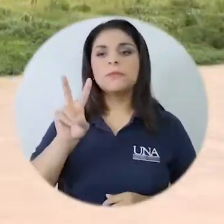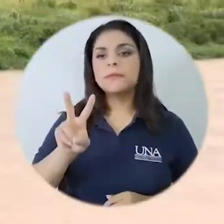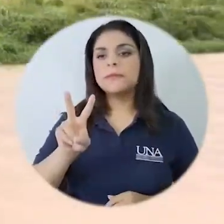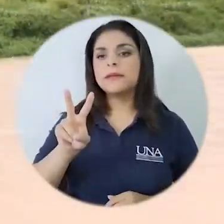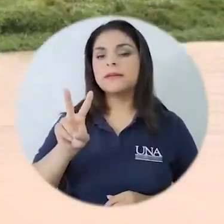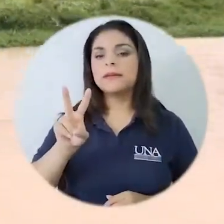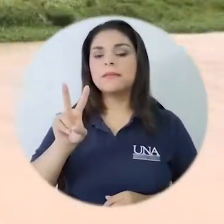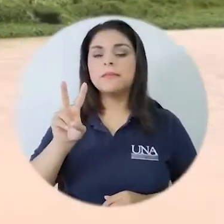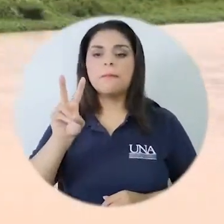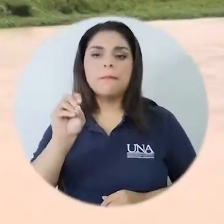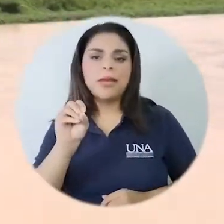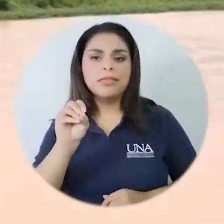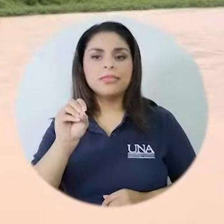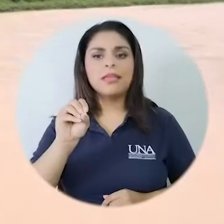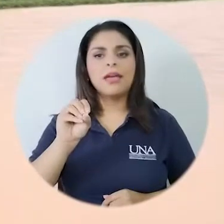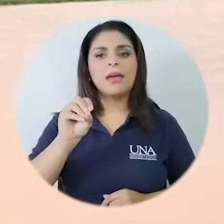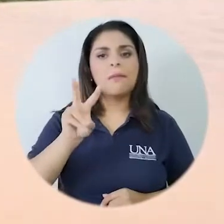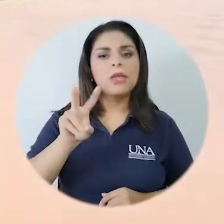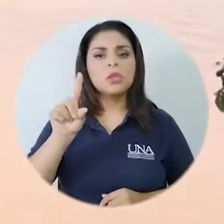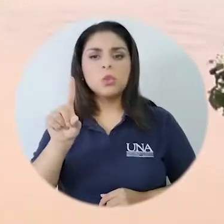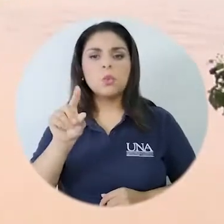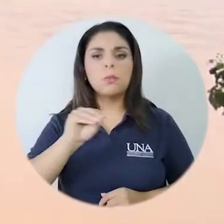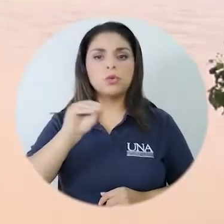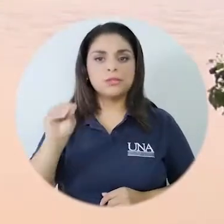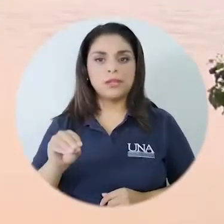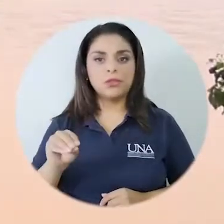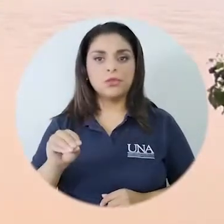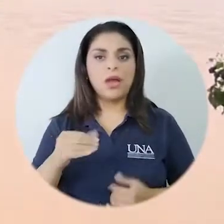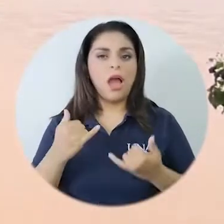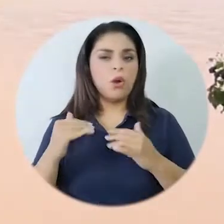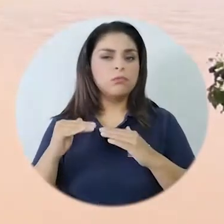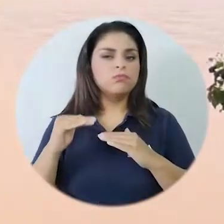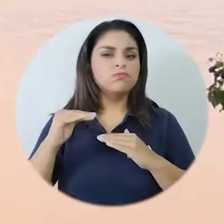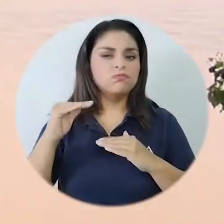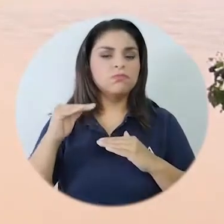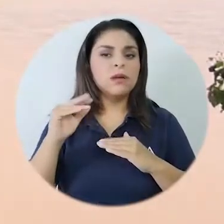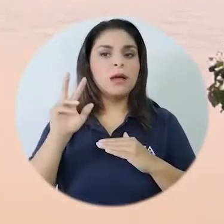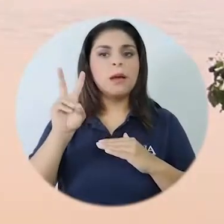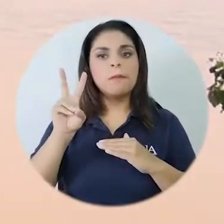alrededor entre el 20 y actualmente el 21, hemos oscilado el